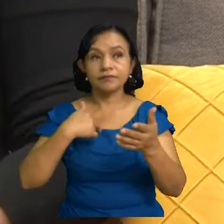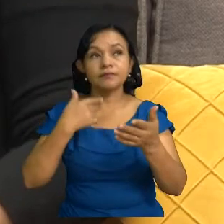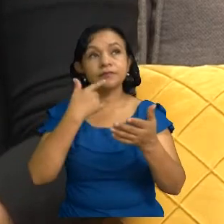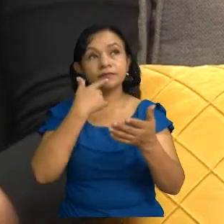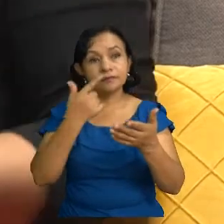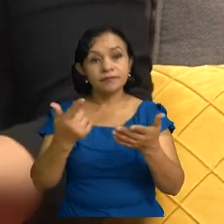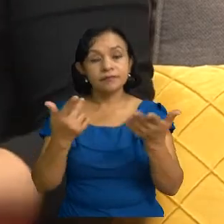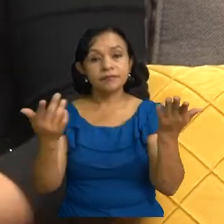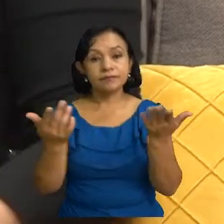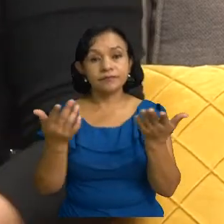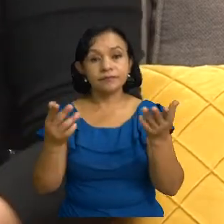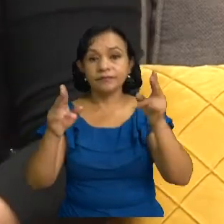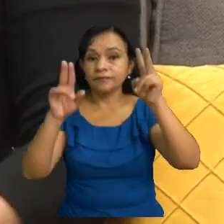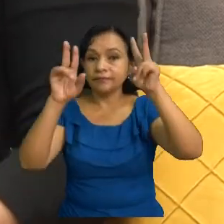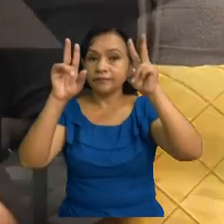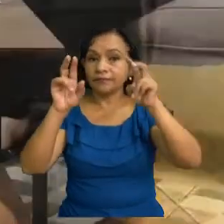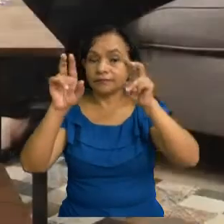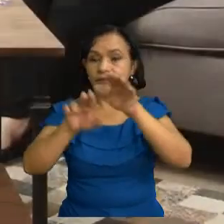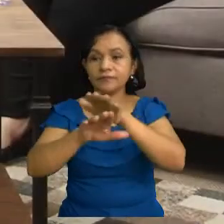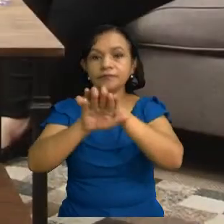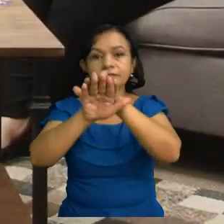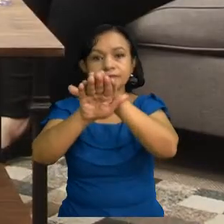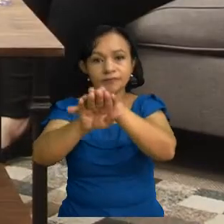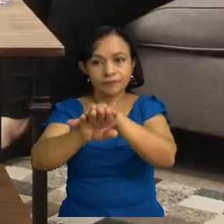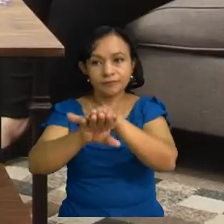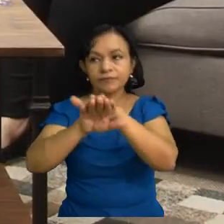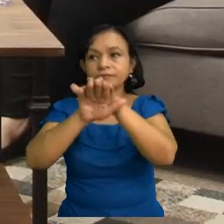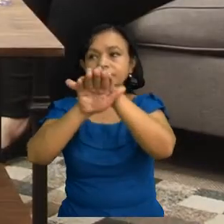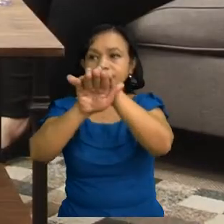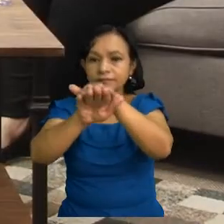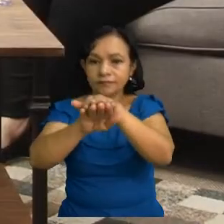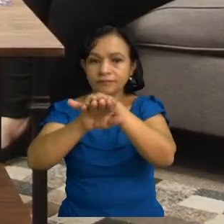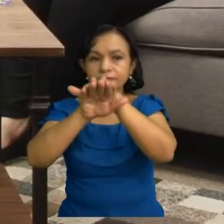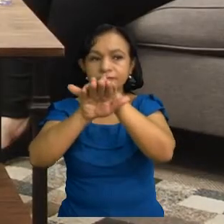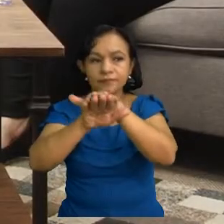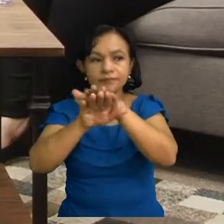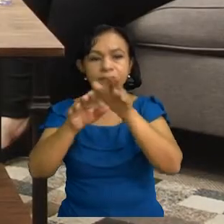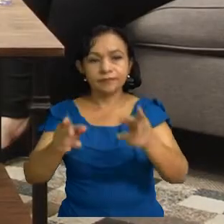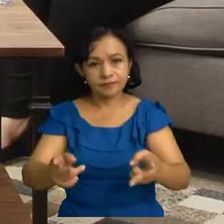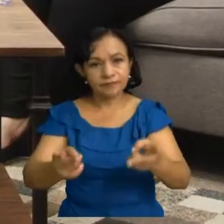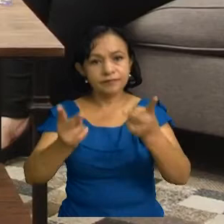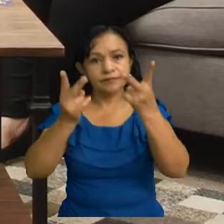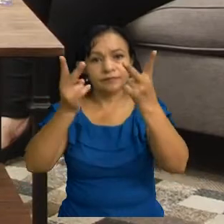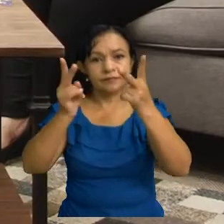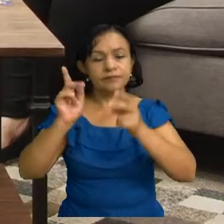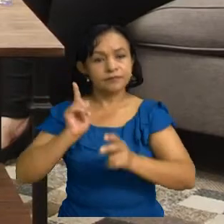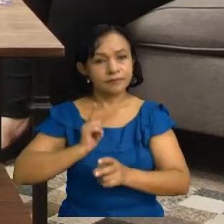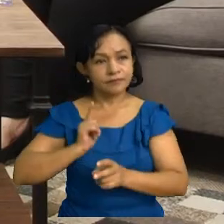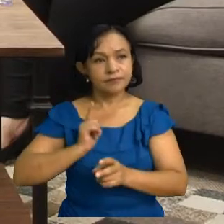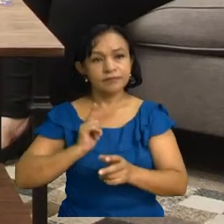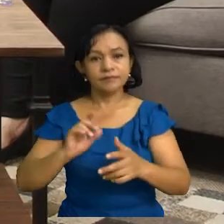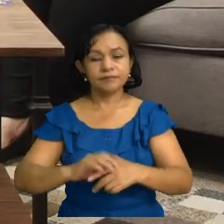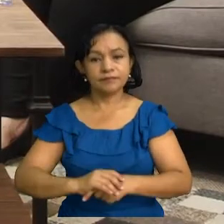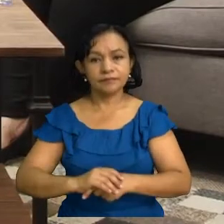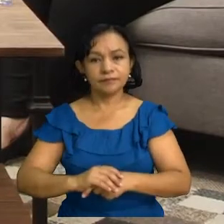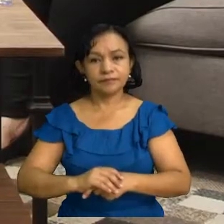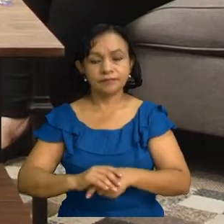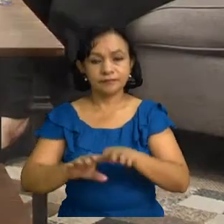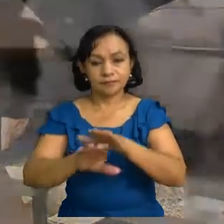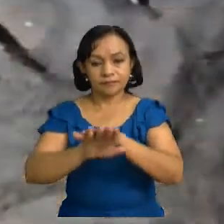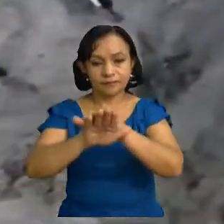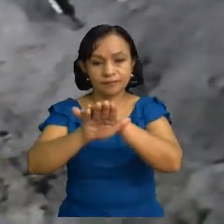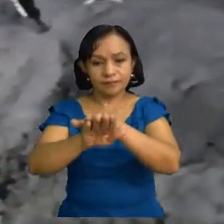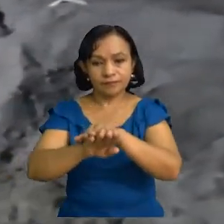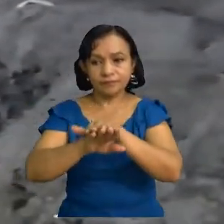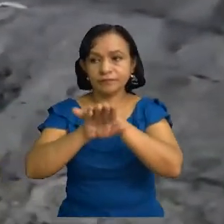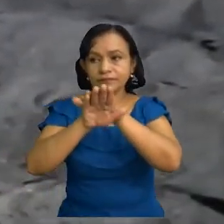es el tema de las tortugas ahí también damos más vida ya y las tortugas explosionan en un bosque